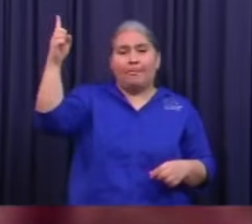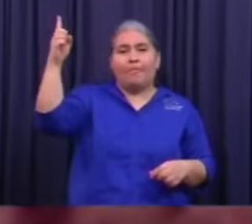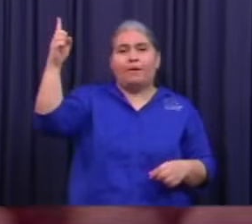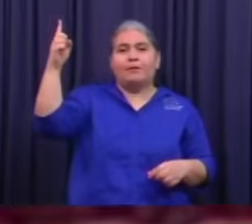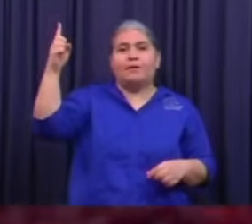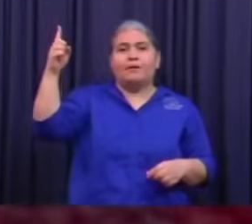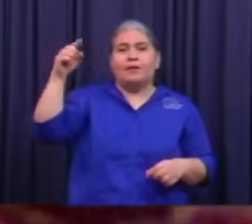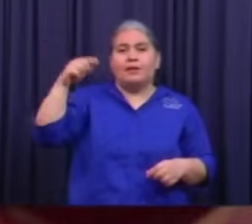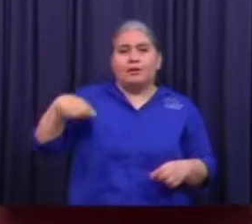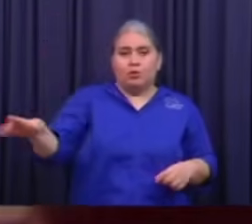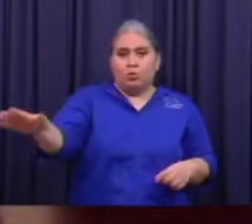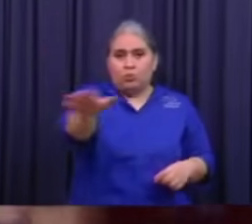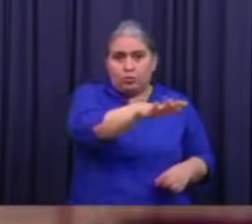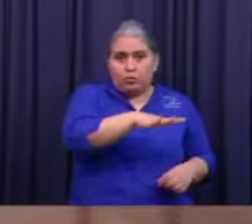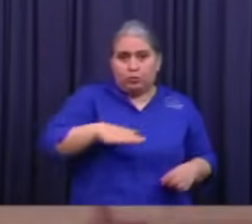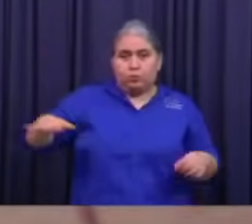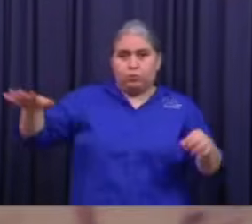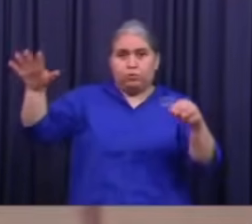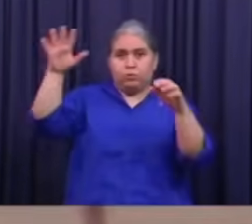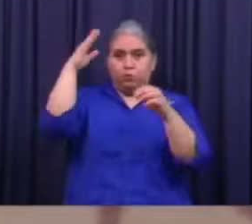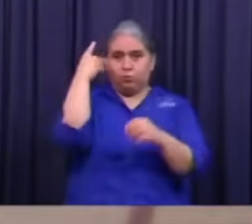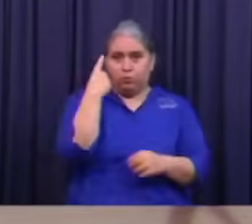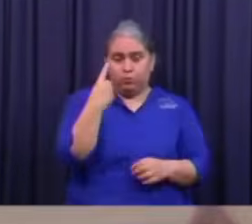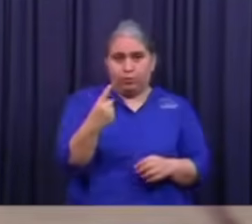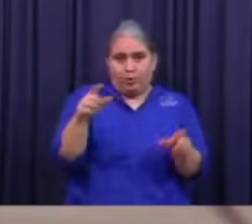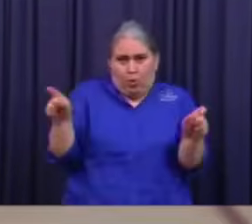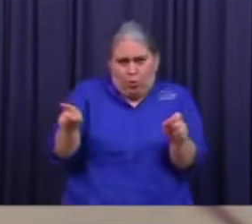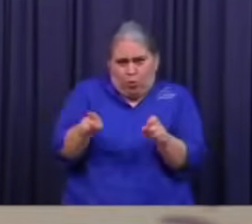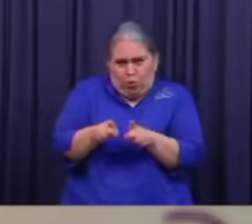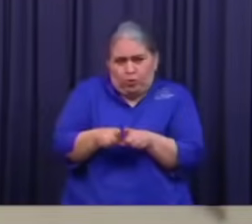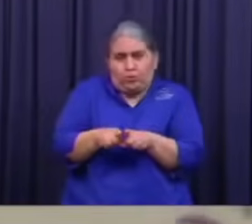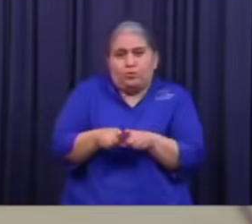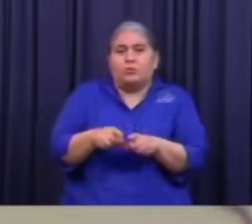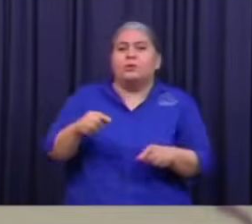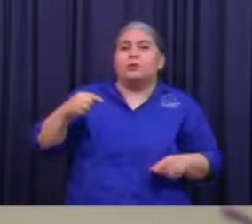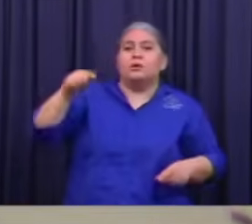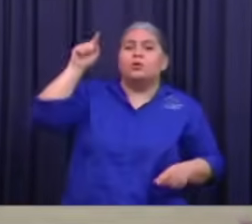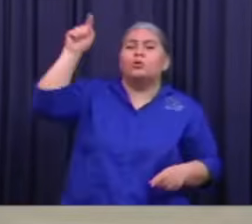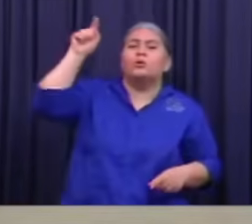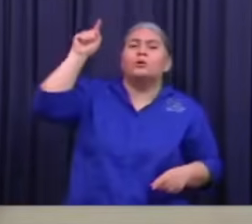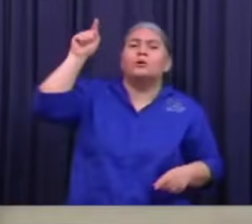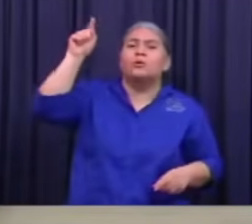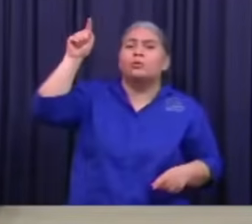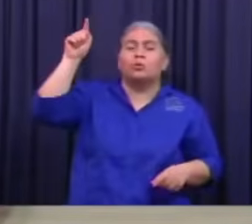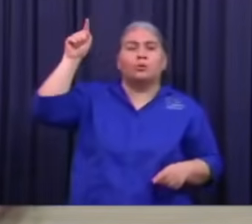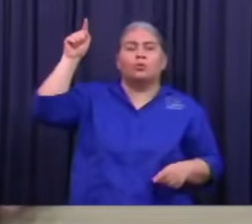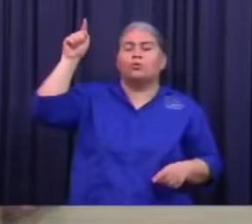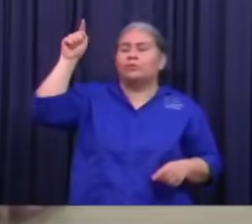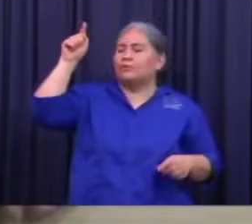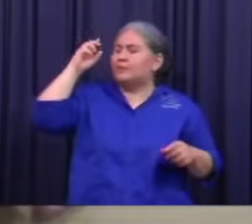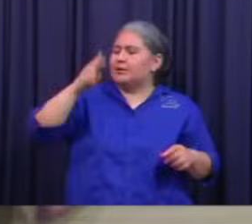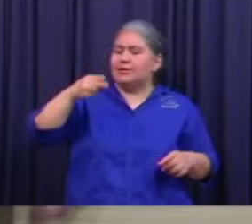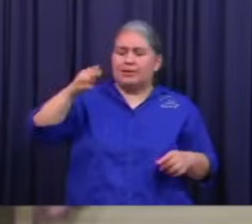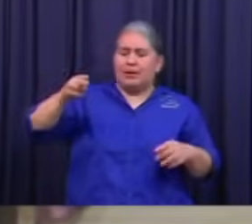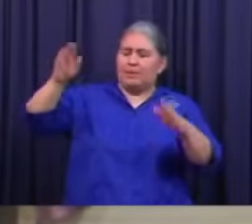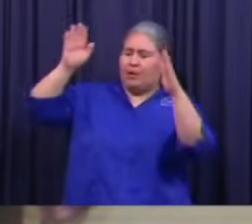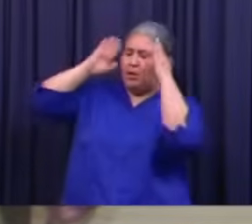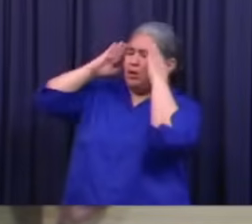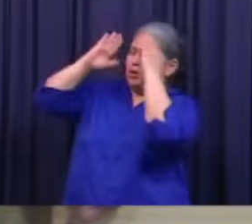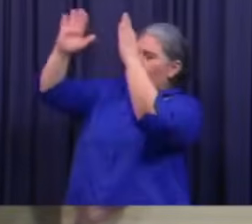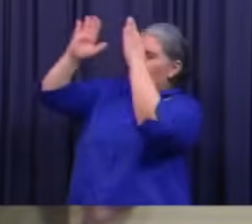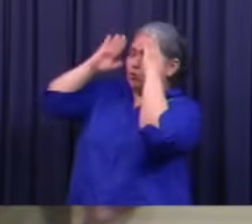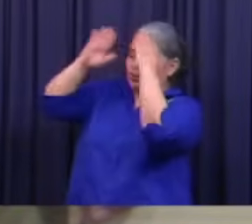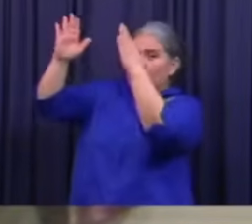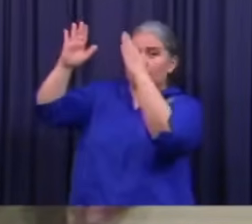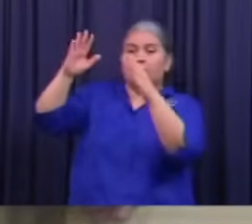sean uno y a ti nunca se te negó niun de tus oraciones yo me me adjunto a esa oración reprendemos